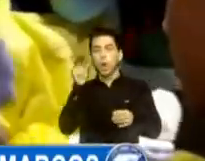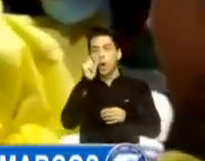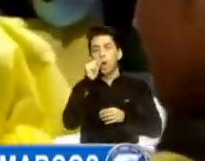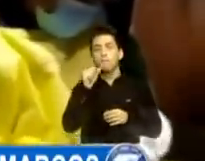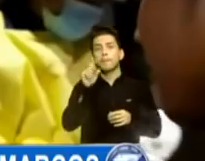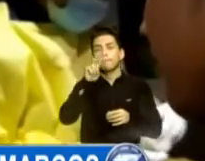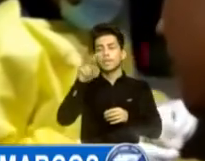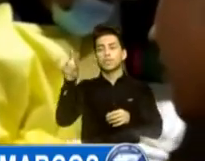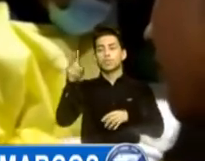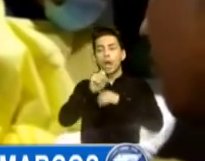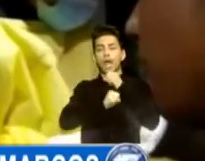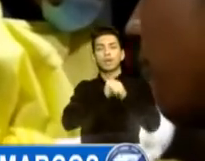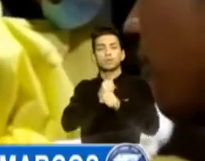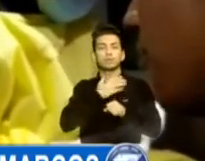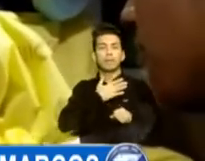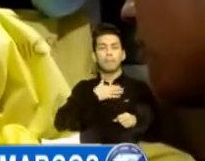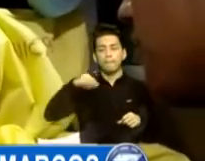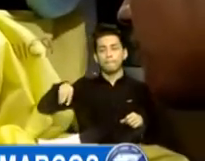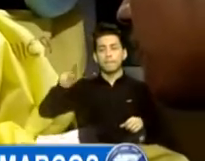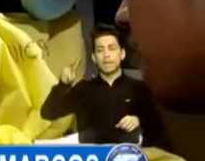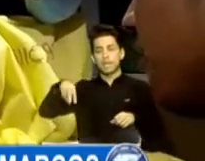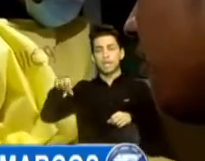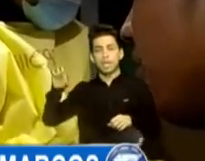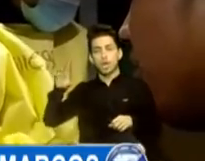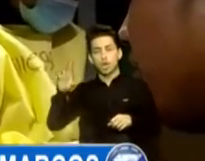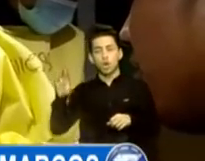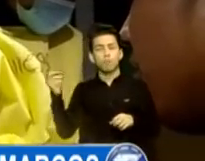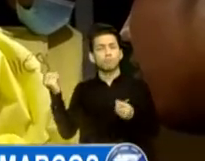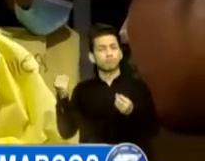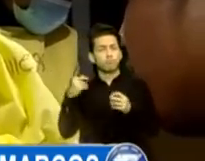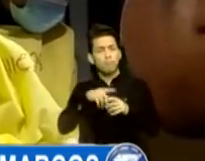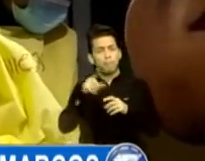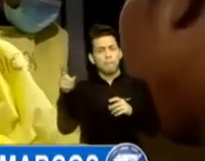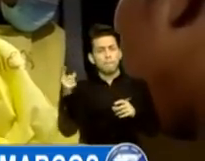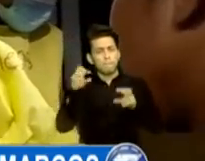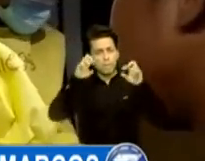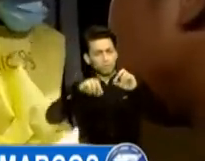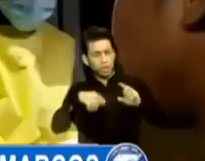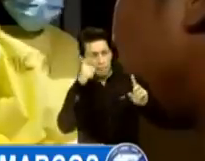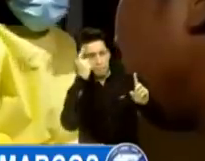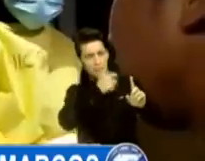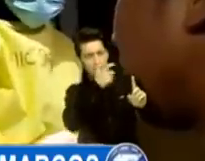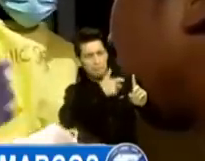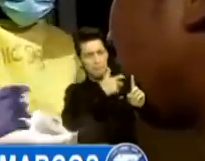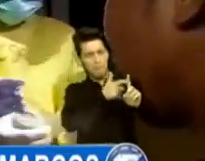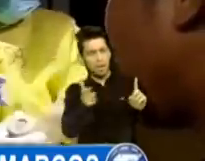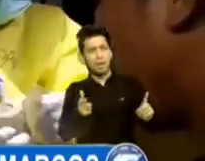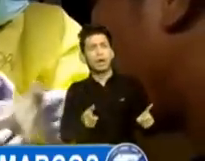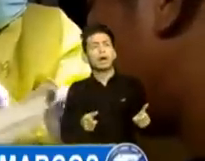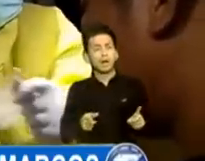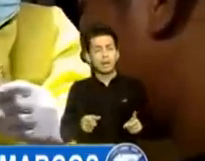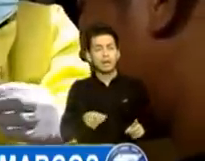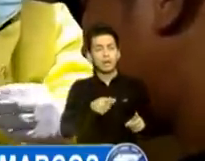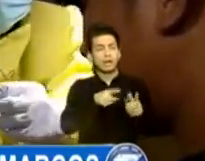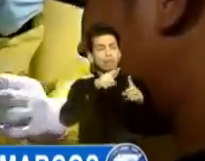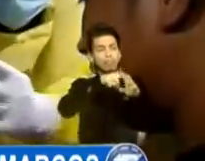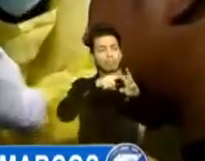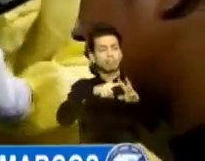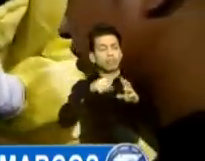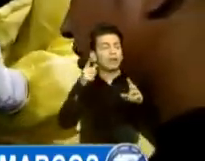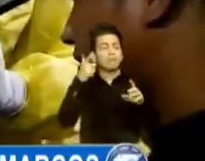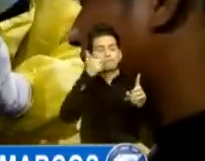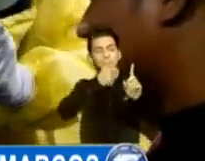varios individuos que le provocaron heridas con arma blanca y le provocaron semiamputación del dedo índice de la